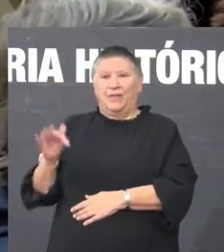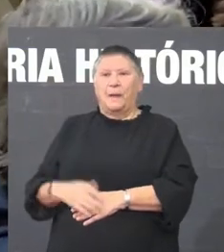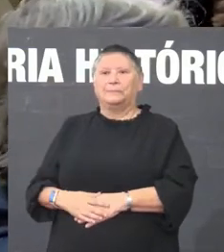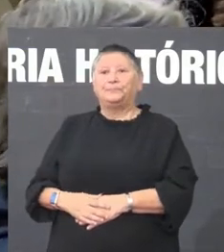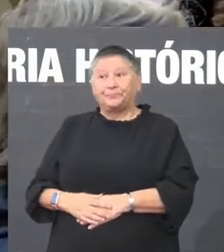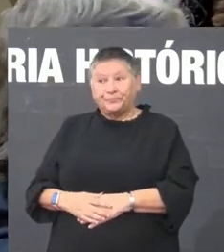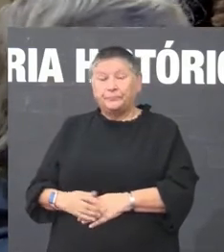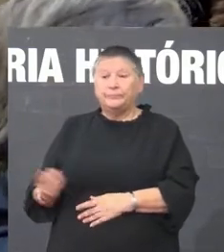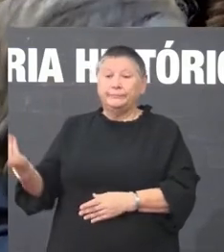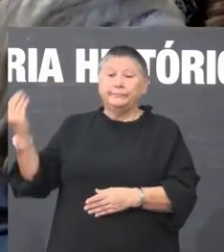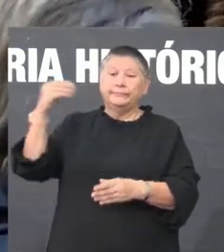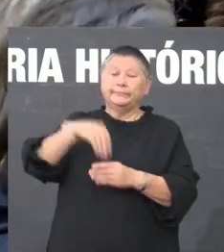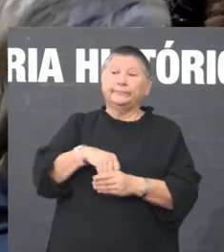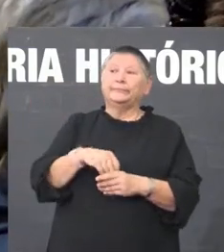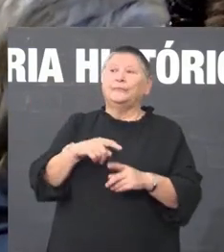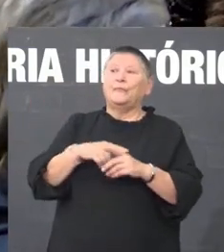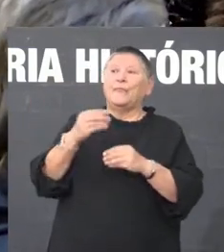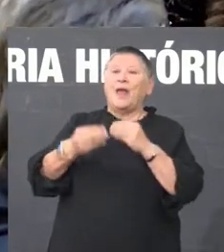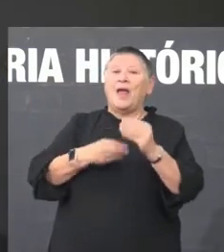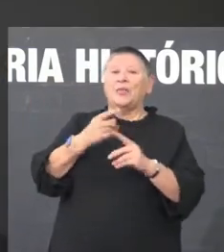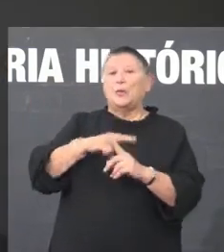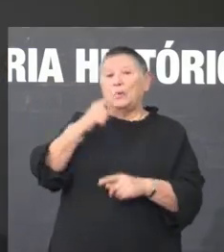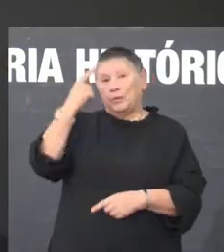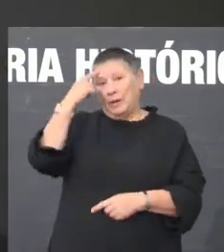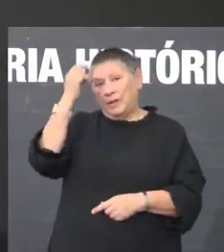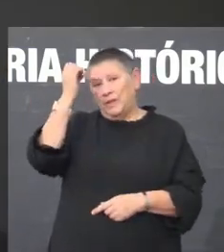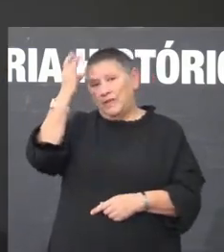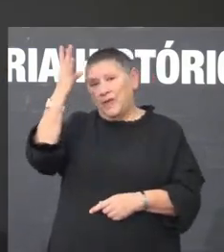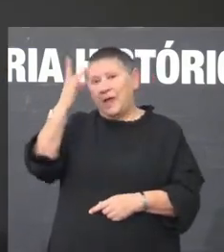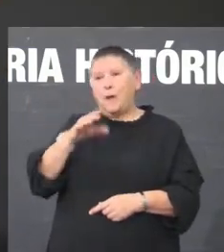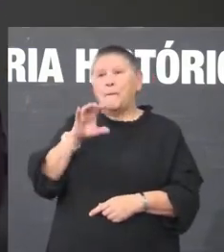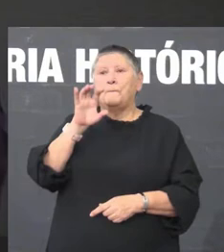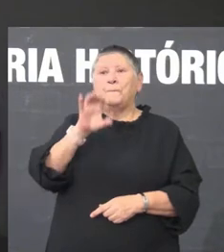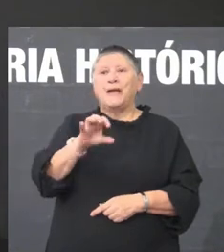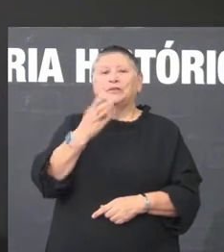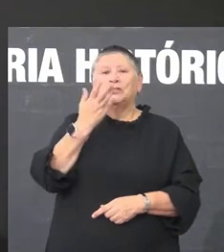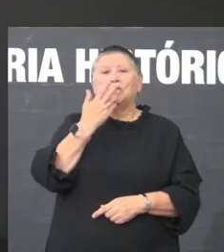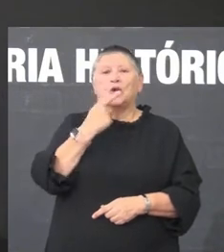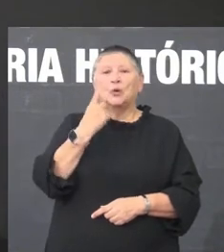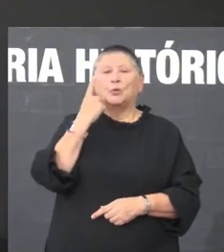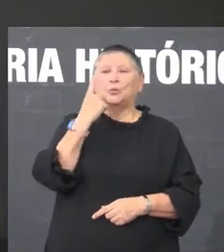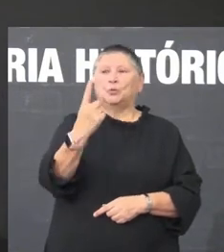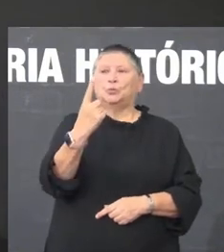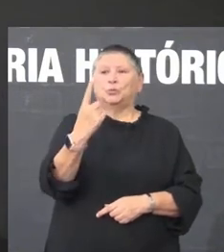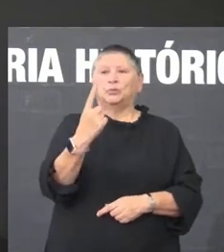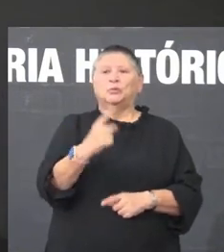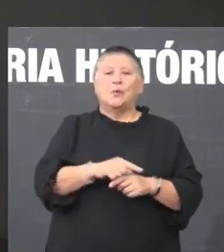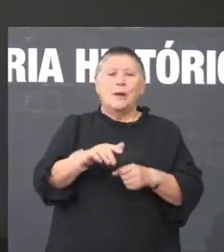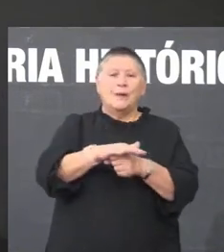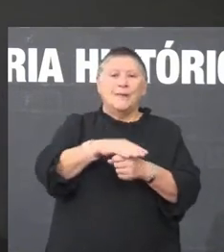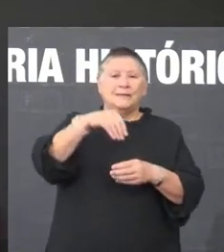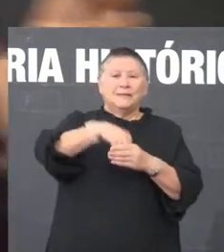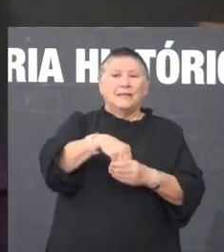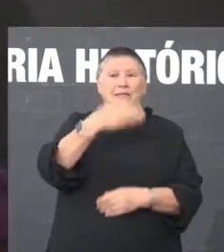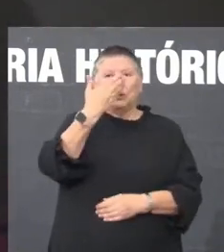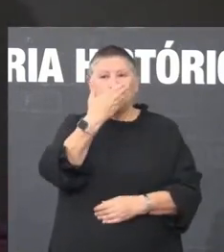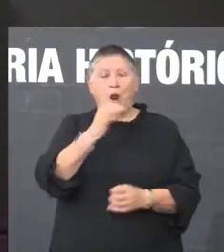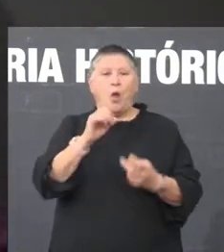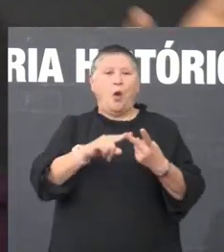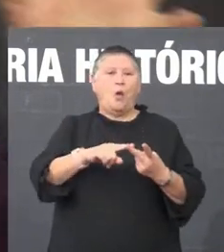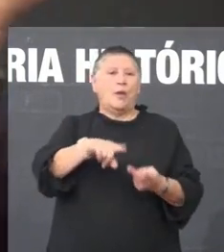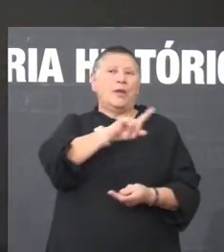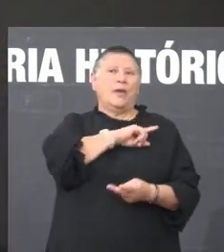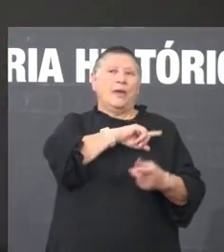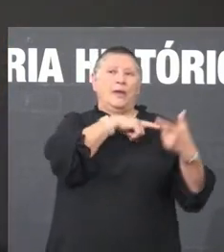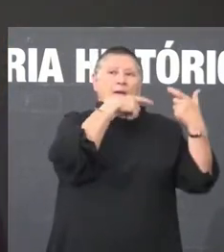se viene a decir una idea de nación y de país muy monocolor en base a la escuela, en base al ejército, entonces empiezan las